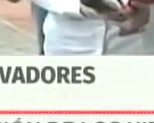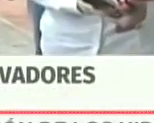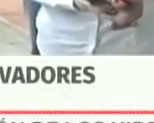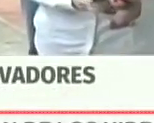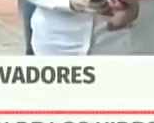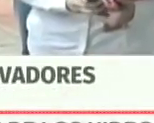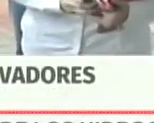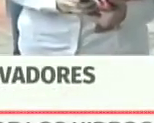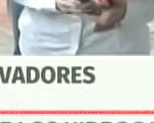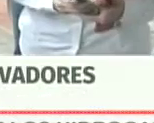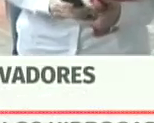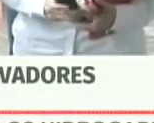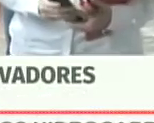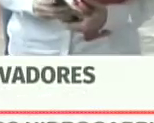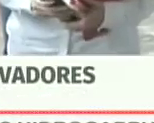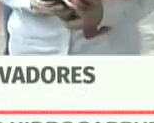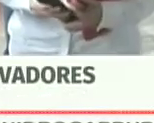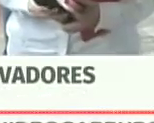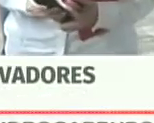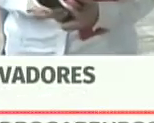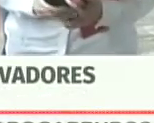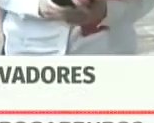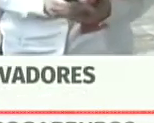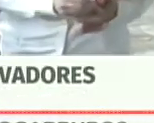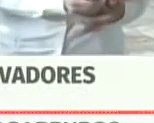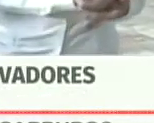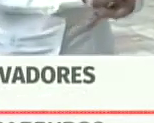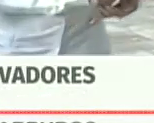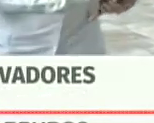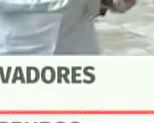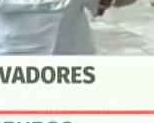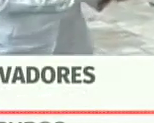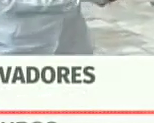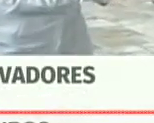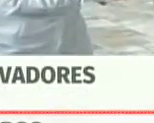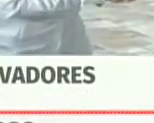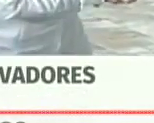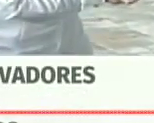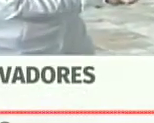estado Miranda, compañero Tarek Jorge Rodríguez,